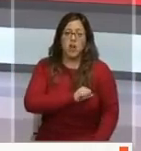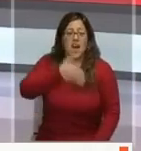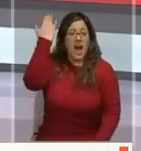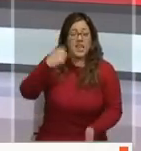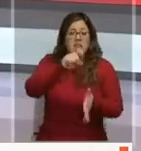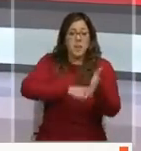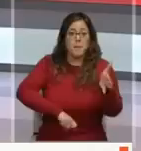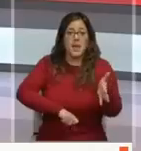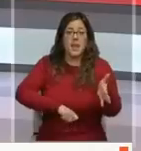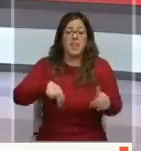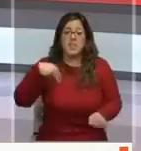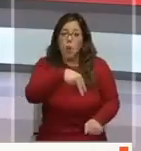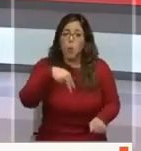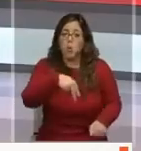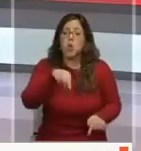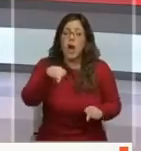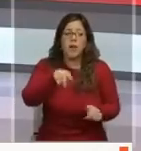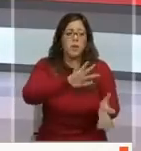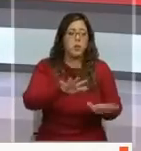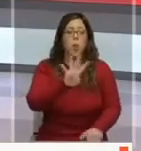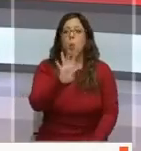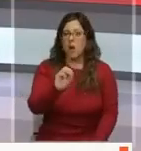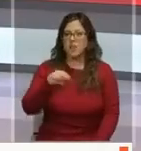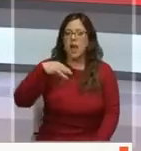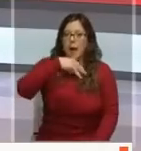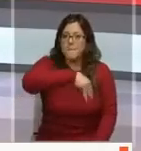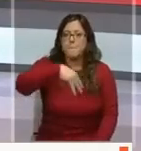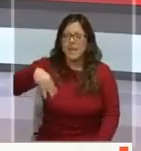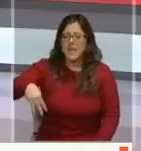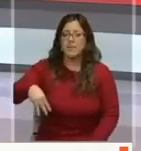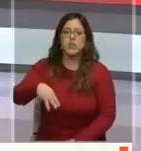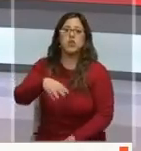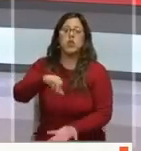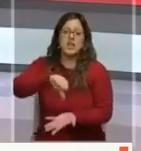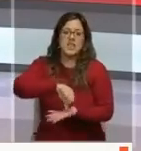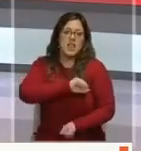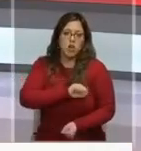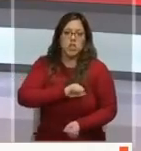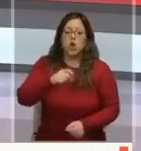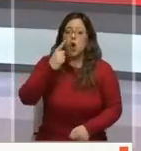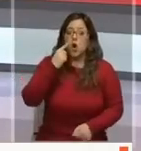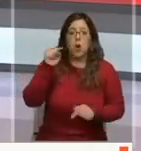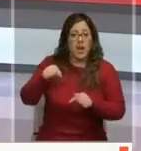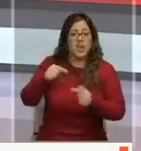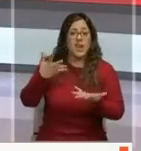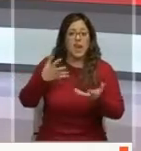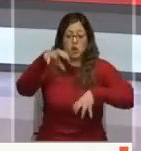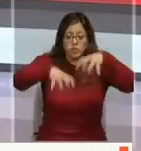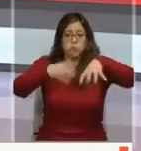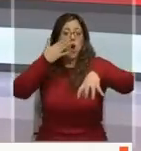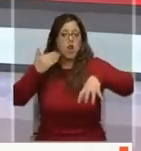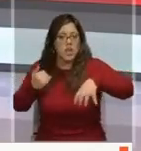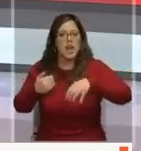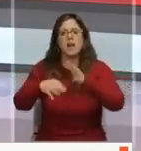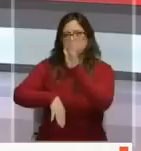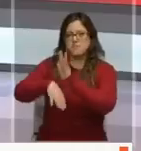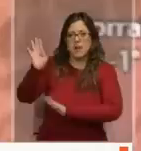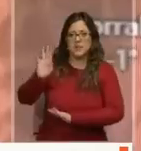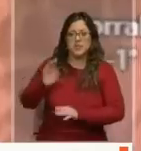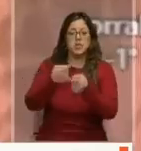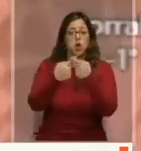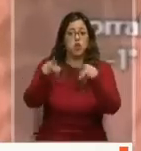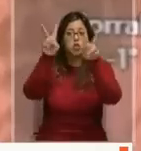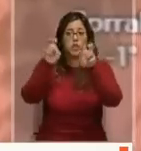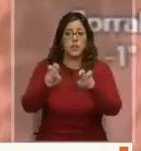en Santiago, bordeó los 40 milímetros más o menos. En el centro, claramente en cordillera, son mayores. La otra condicionante, Ramón, ahí dice